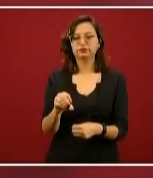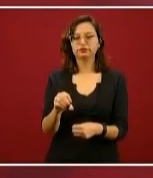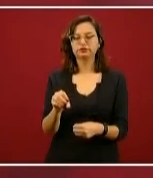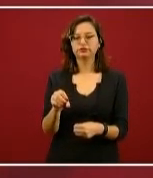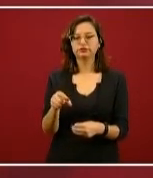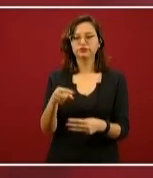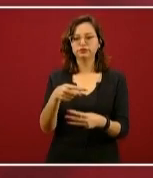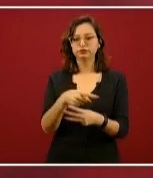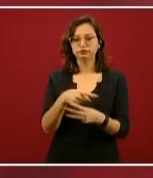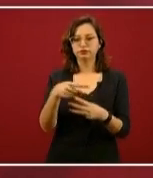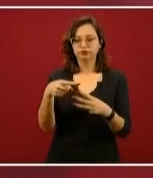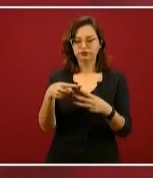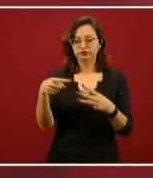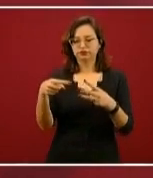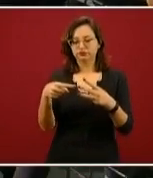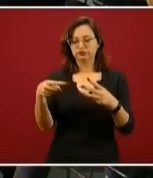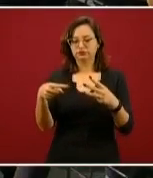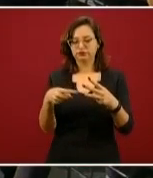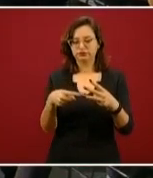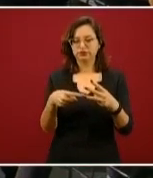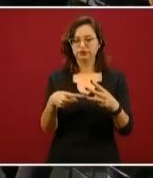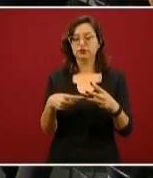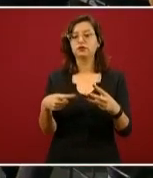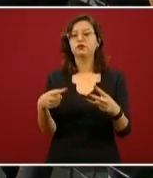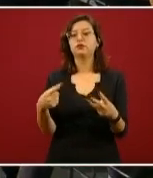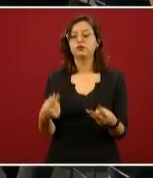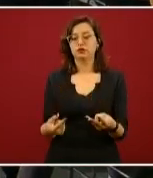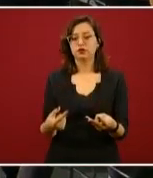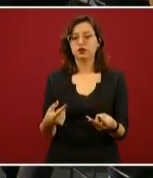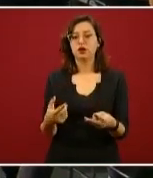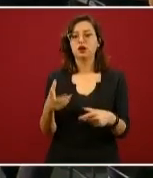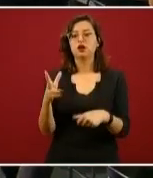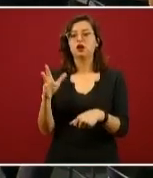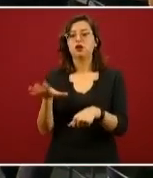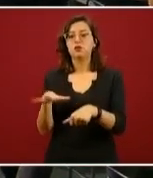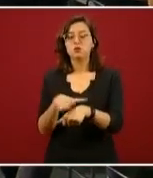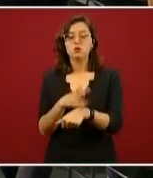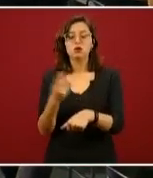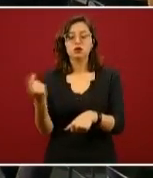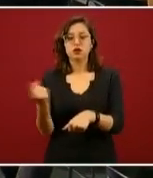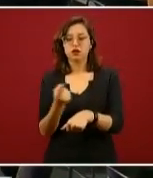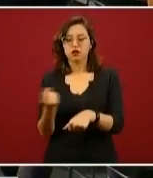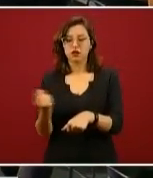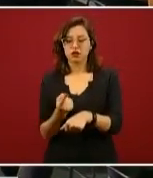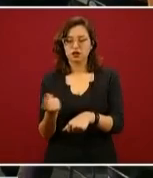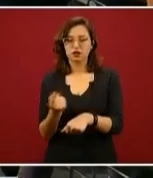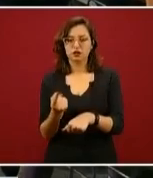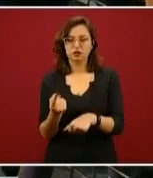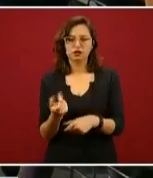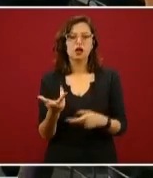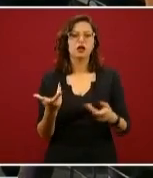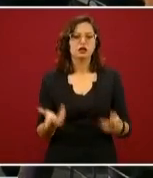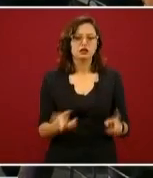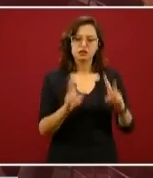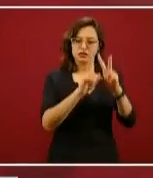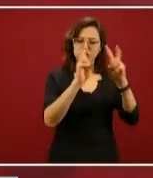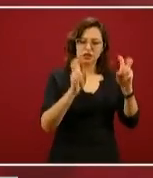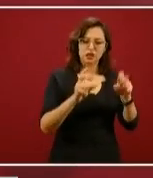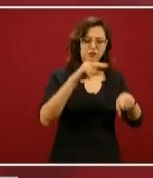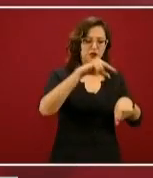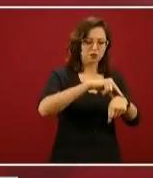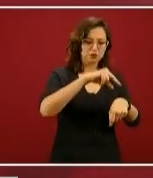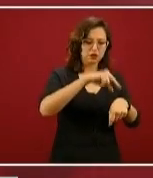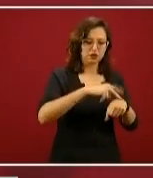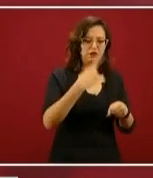porque además del plan de atención médica